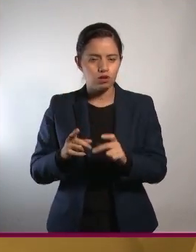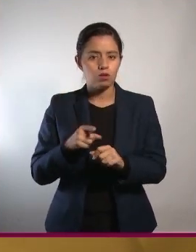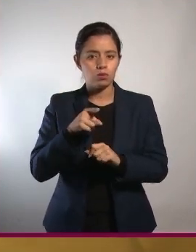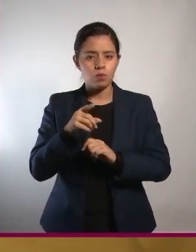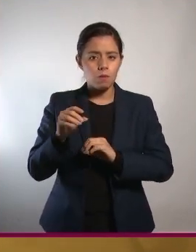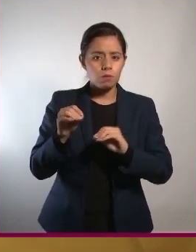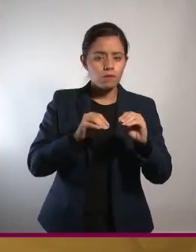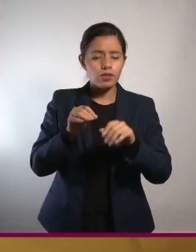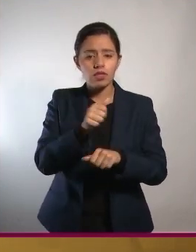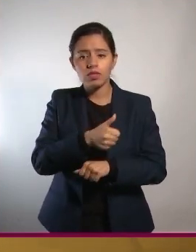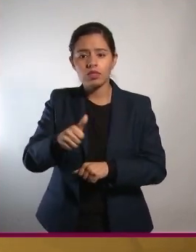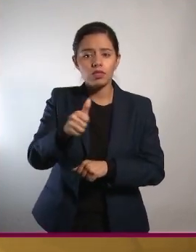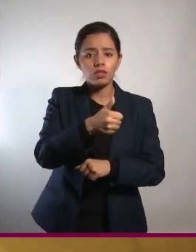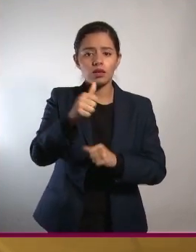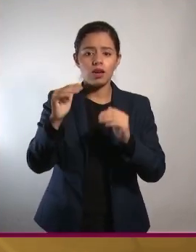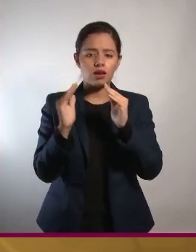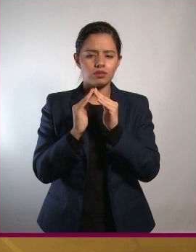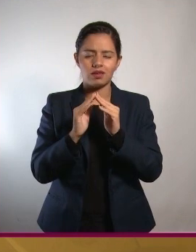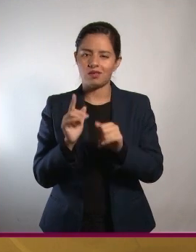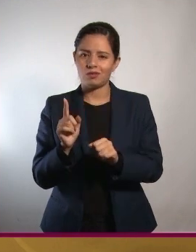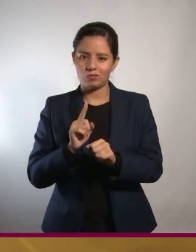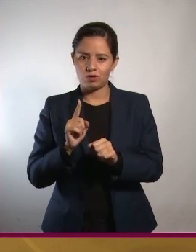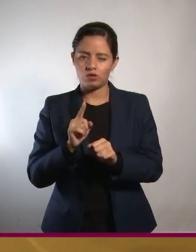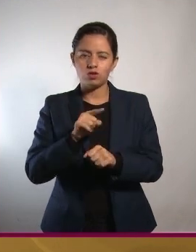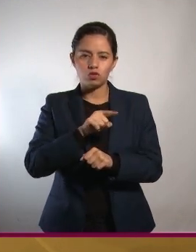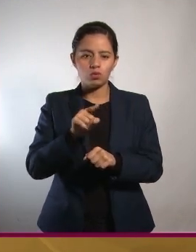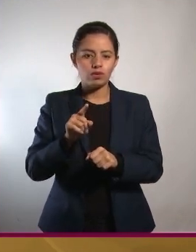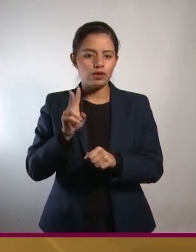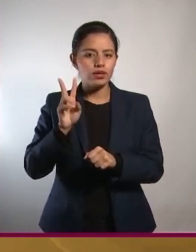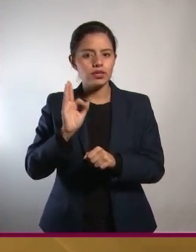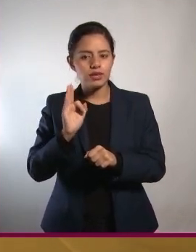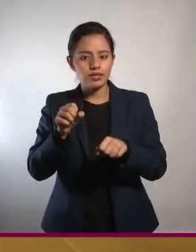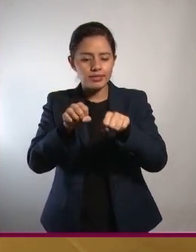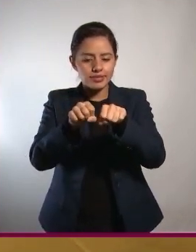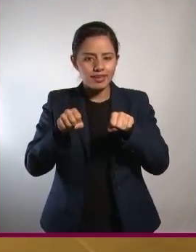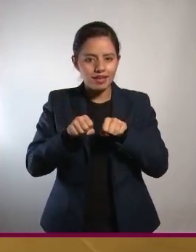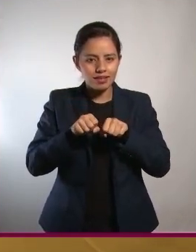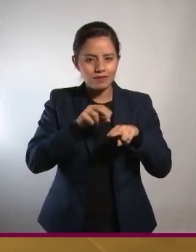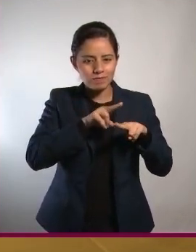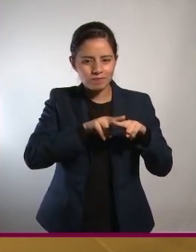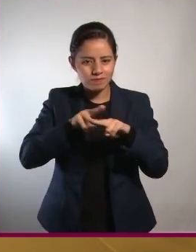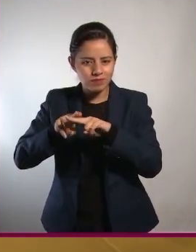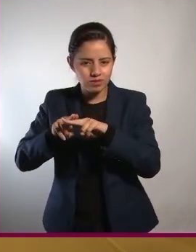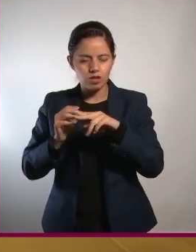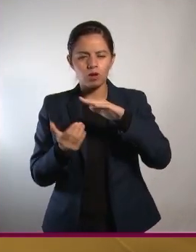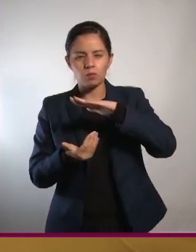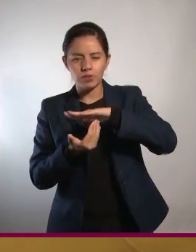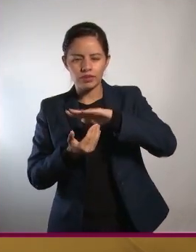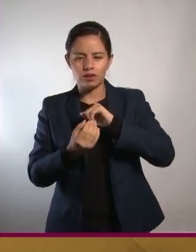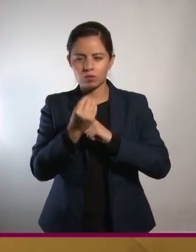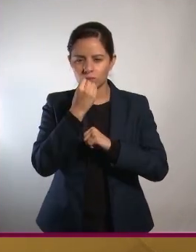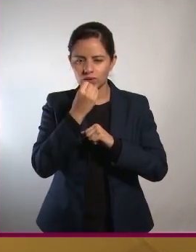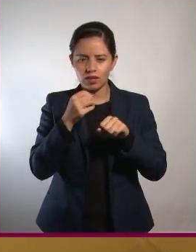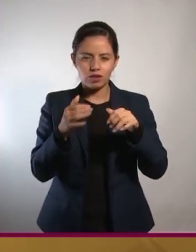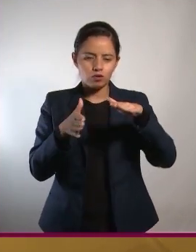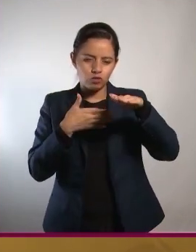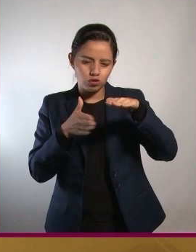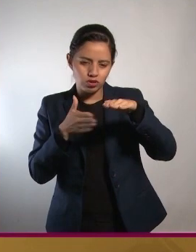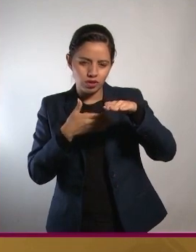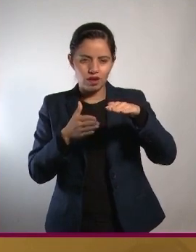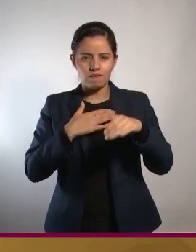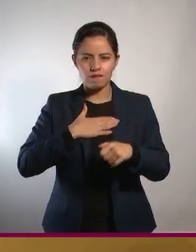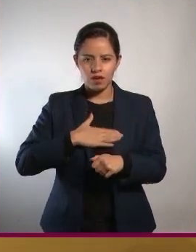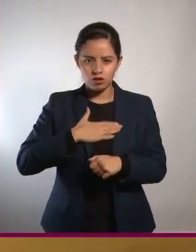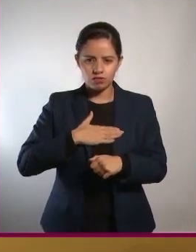miembros de su hogar. Asegúrese de que los espacios compartidos, como la sala de estar, el comedor, la cocina y el baño, estén bien